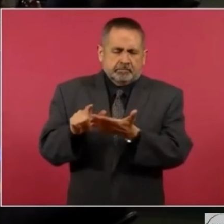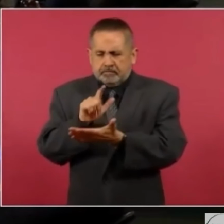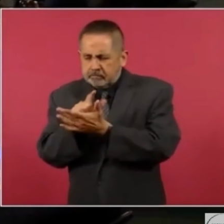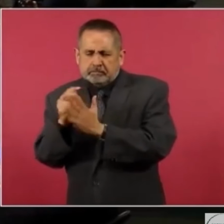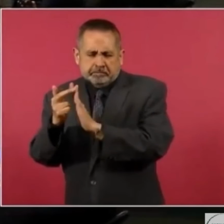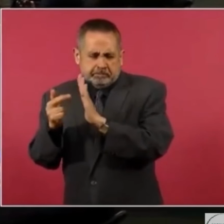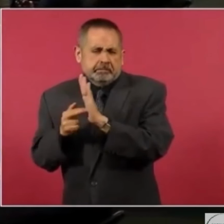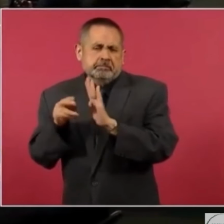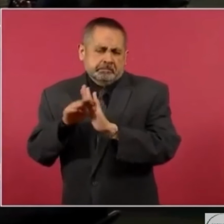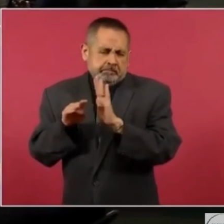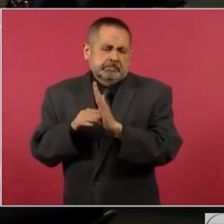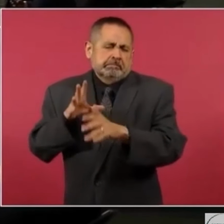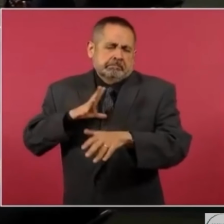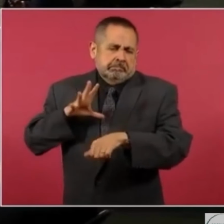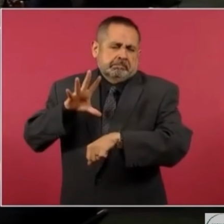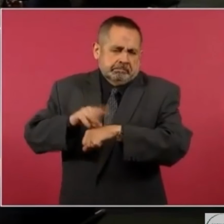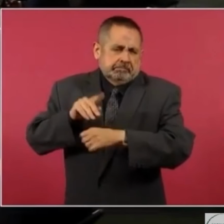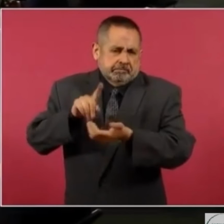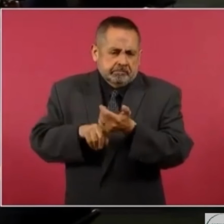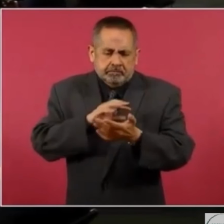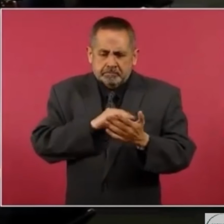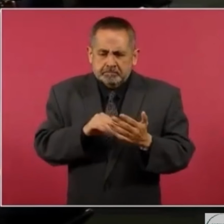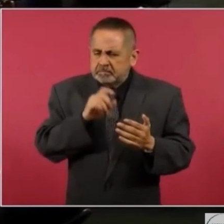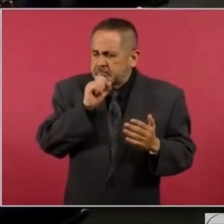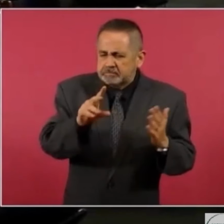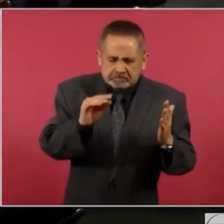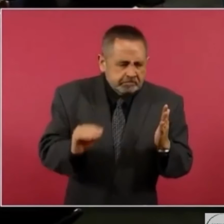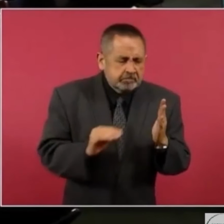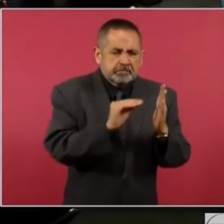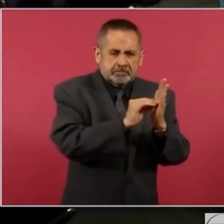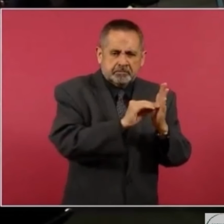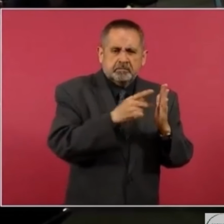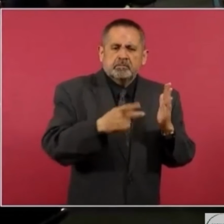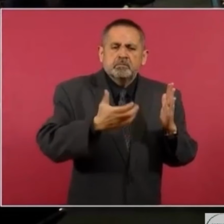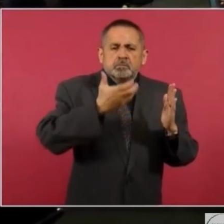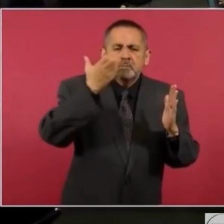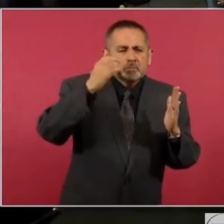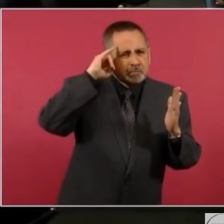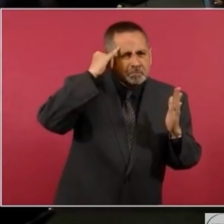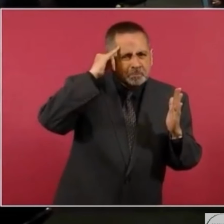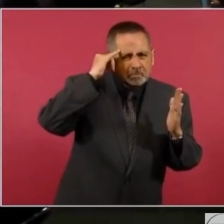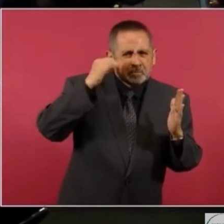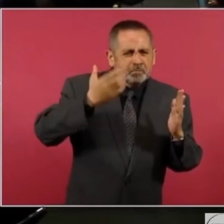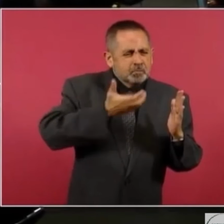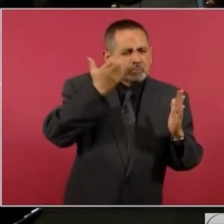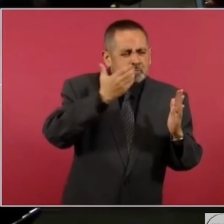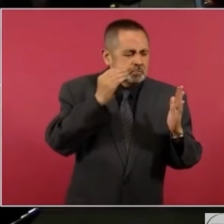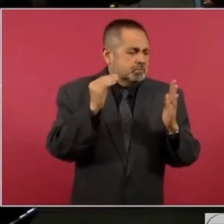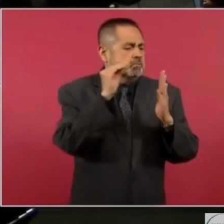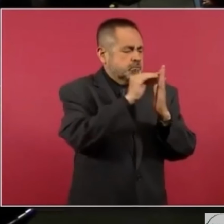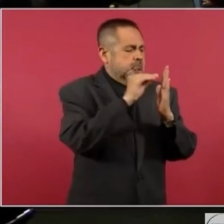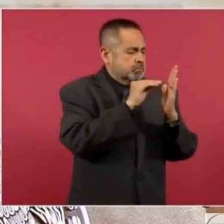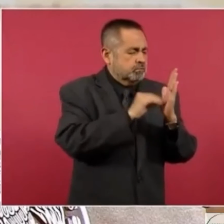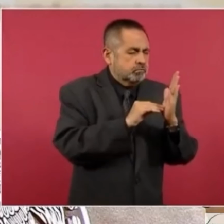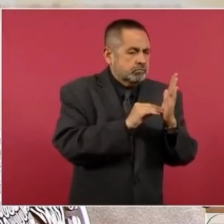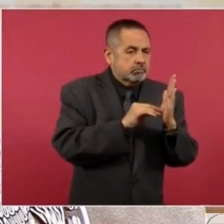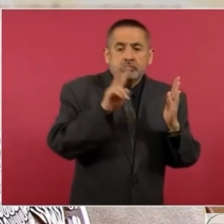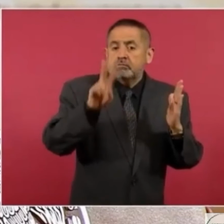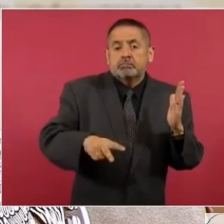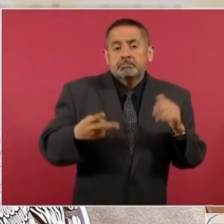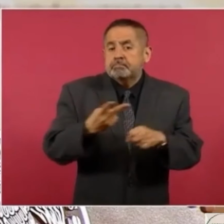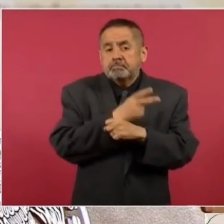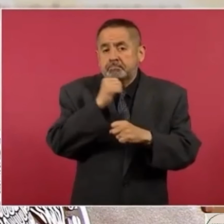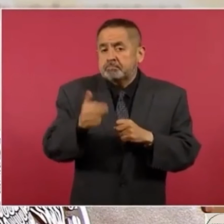por reglamentos o por lineamientos, se incorporara parte de este bagaje cultural. Esto no ocurrió a lo largo de muchísimos